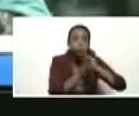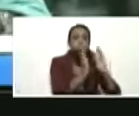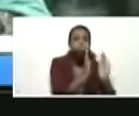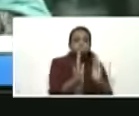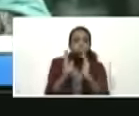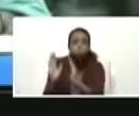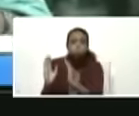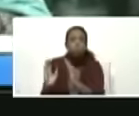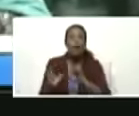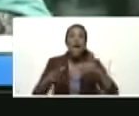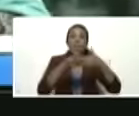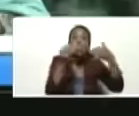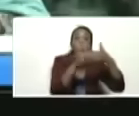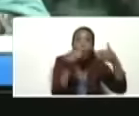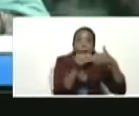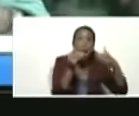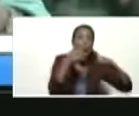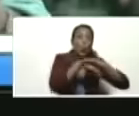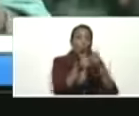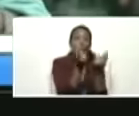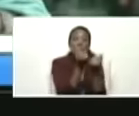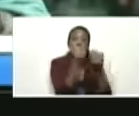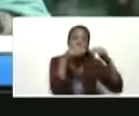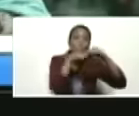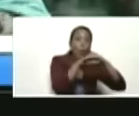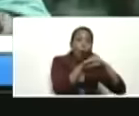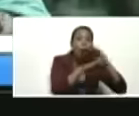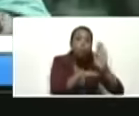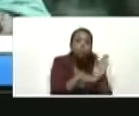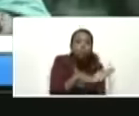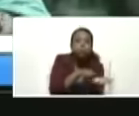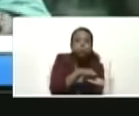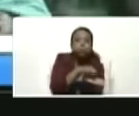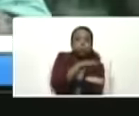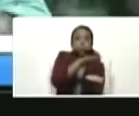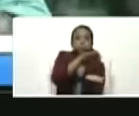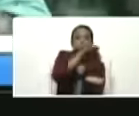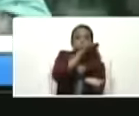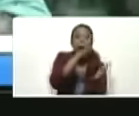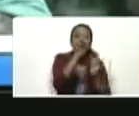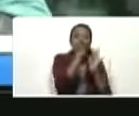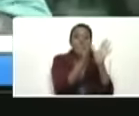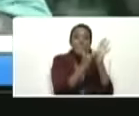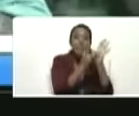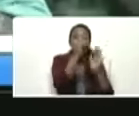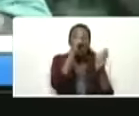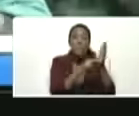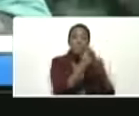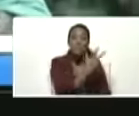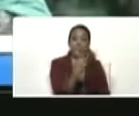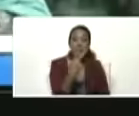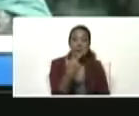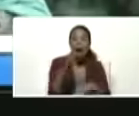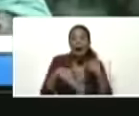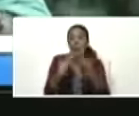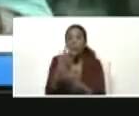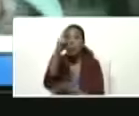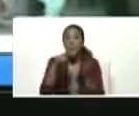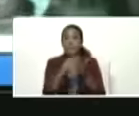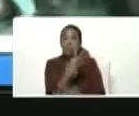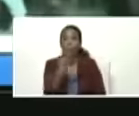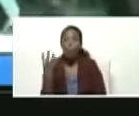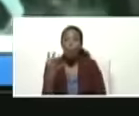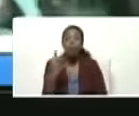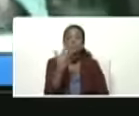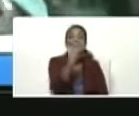su equivalente en dólares han crecido de abril 2023-2024